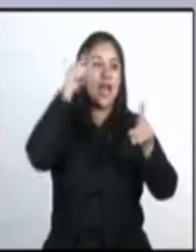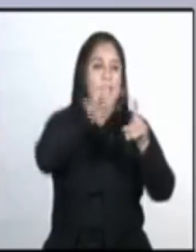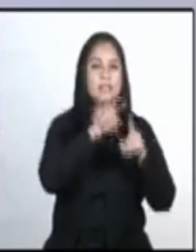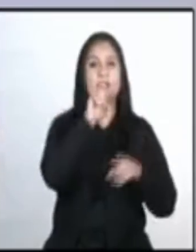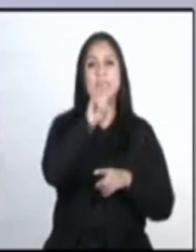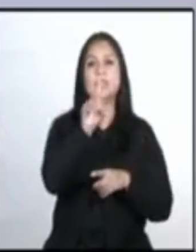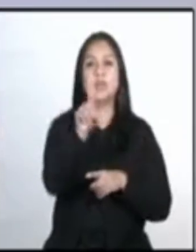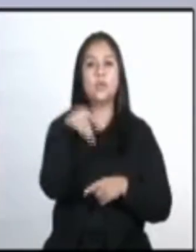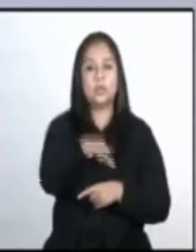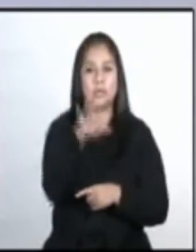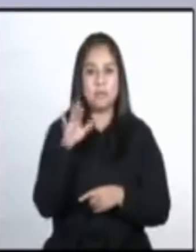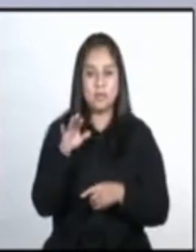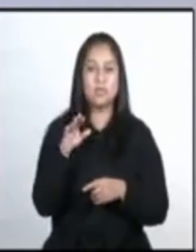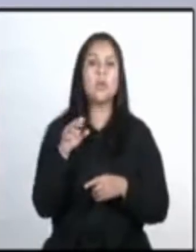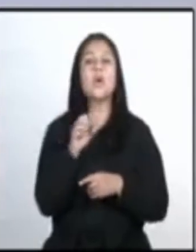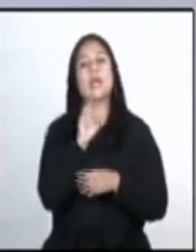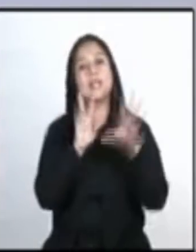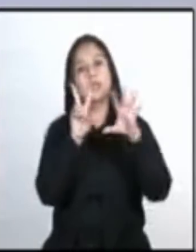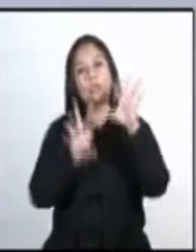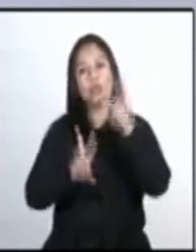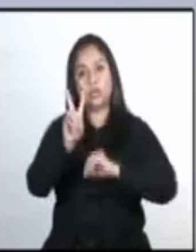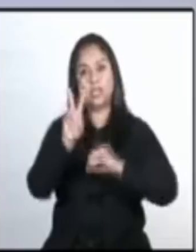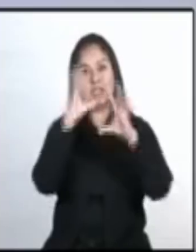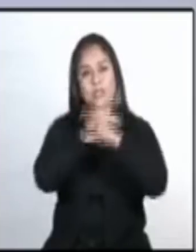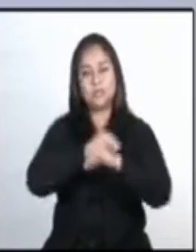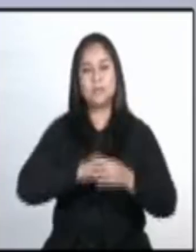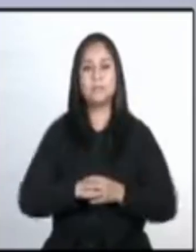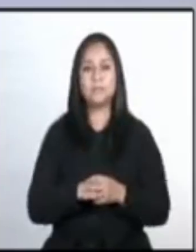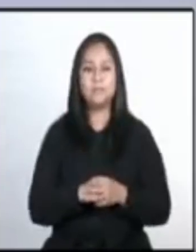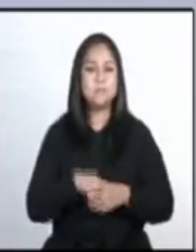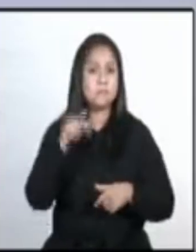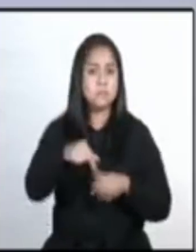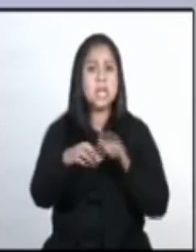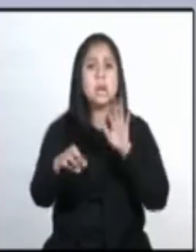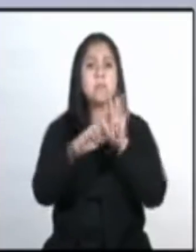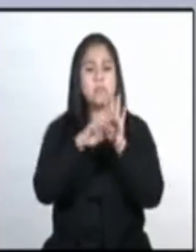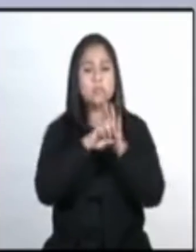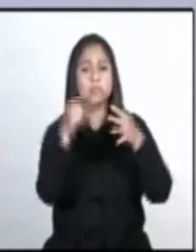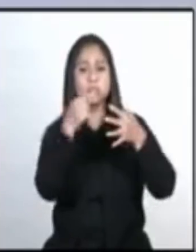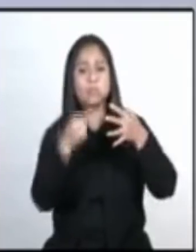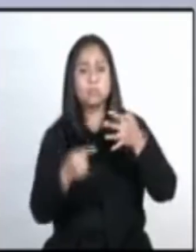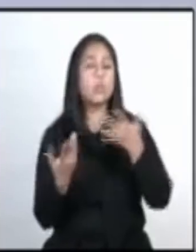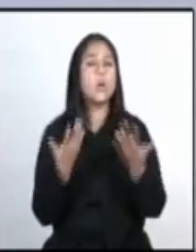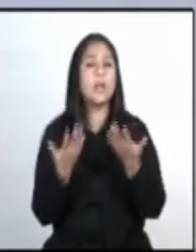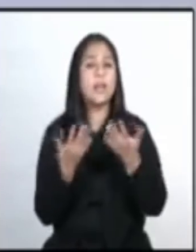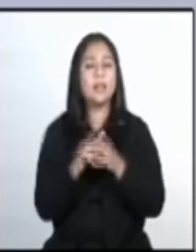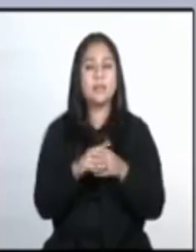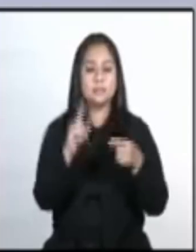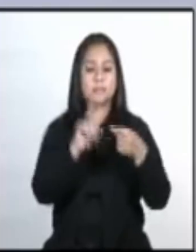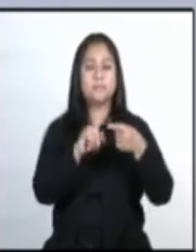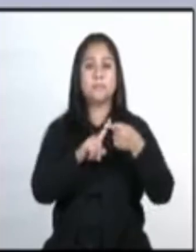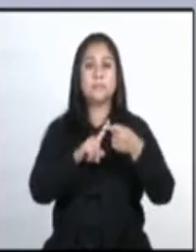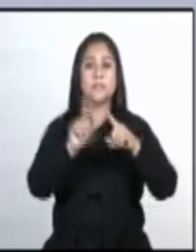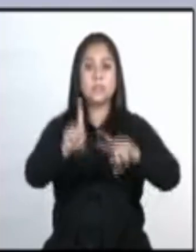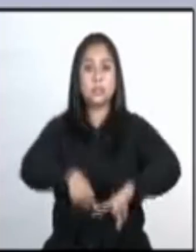marzo a las 24 horas. Estas prohibiciones son: primero, se